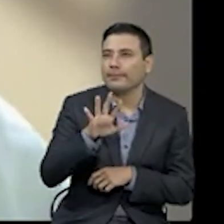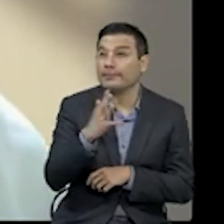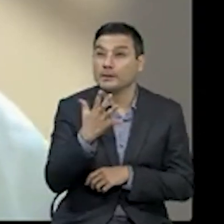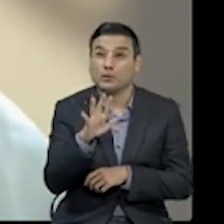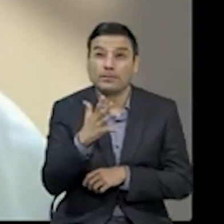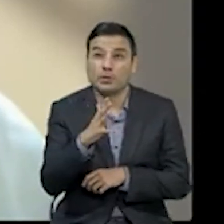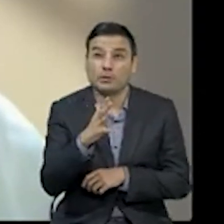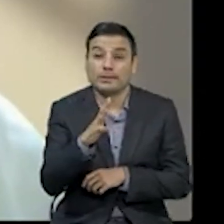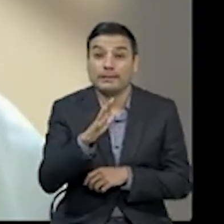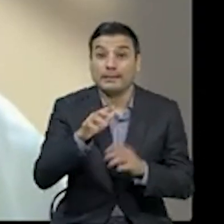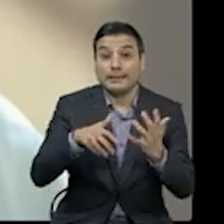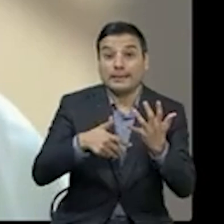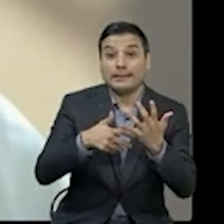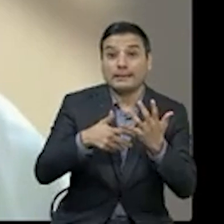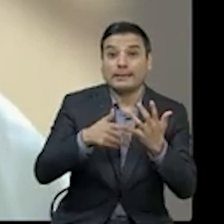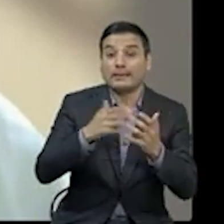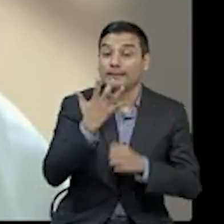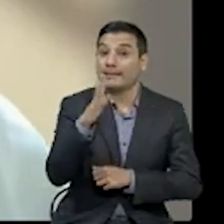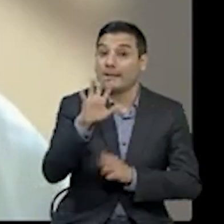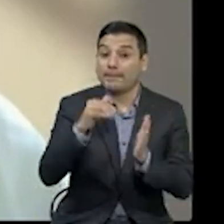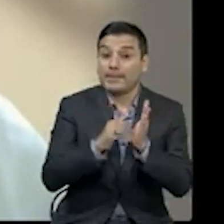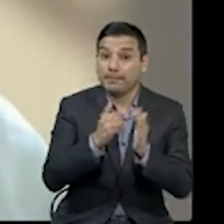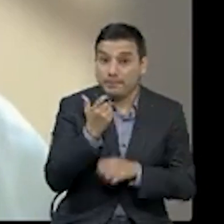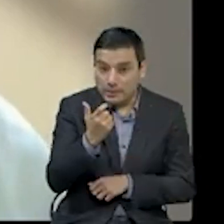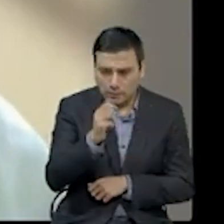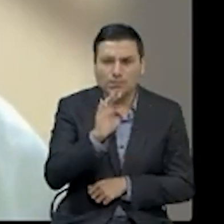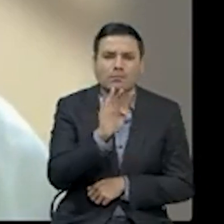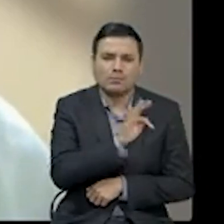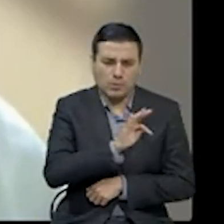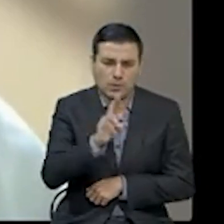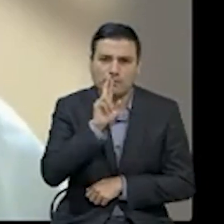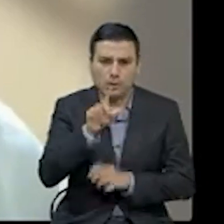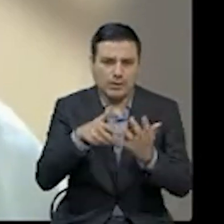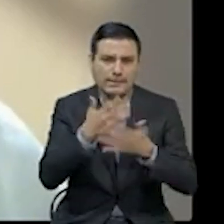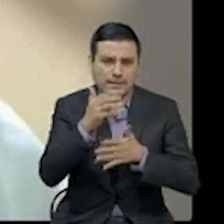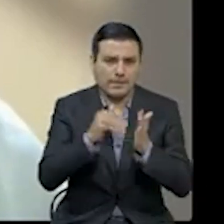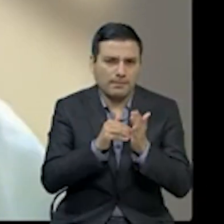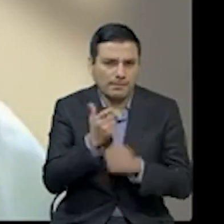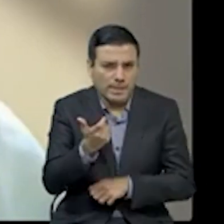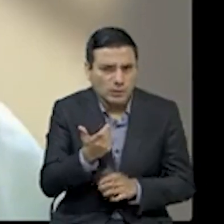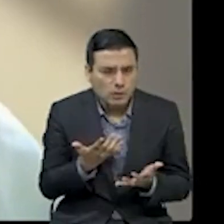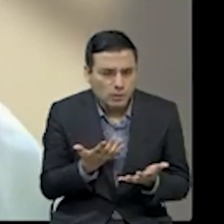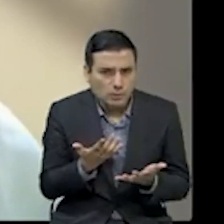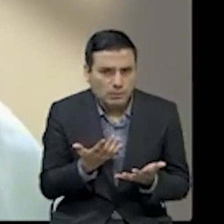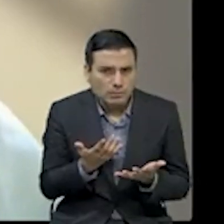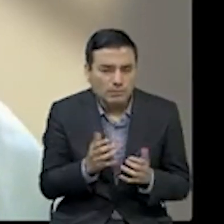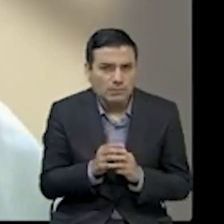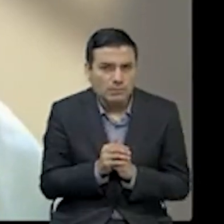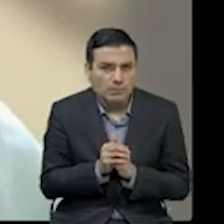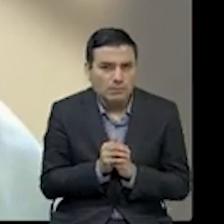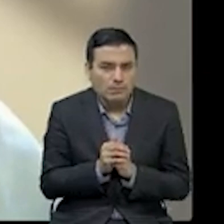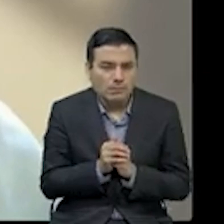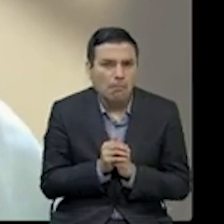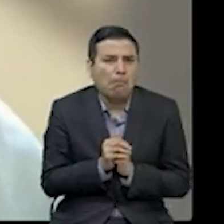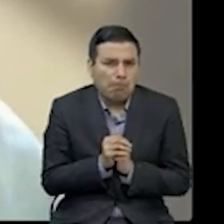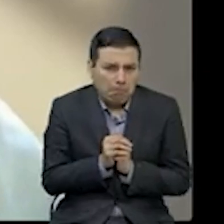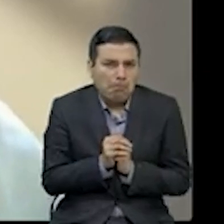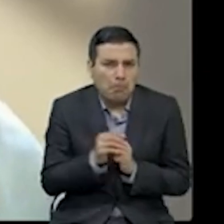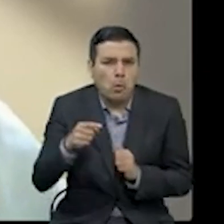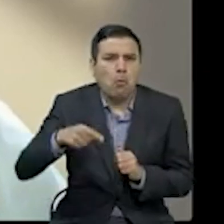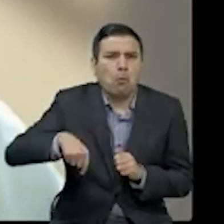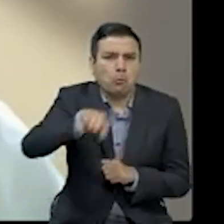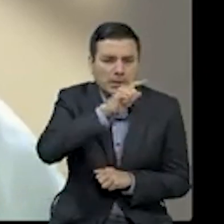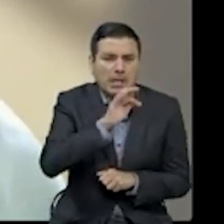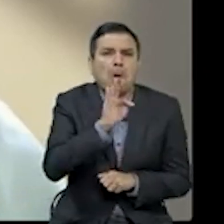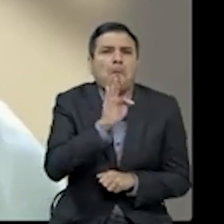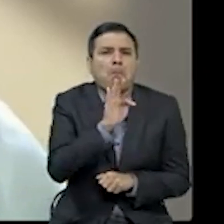los 15,000 pesos, de los 10,000 pesos, estuviera alrededor de los 15. Entonces, ustedes pueden exterminar los